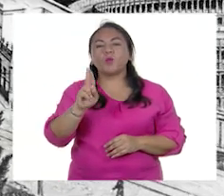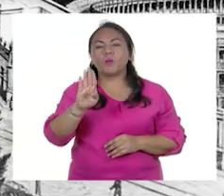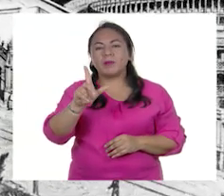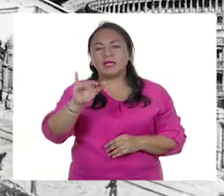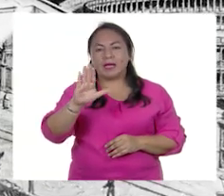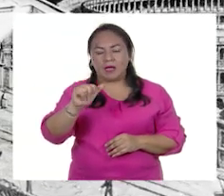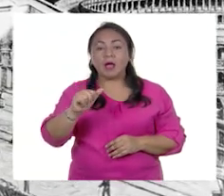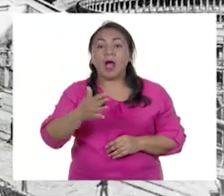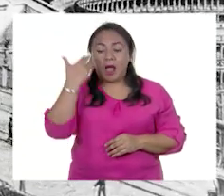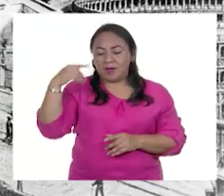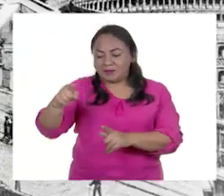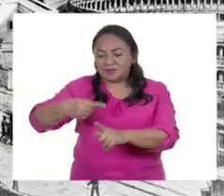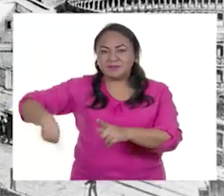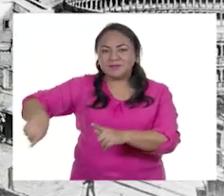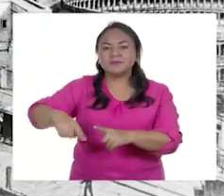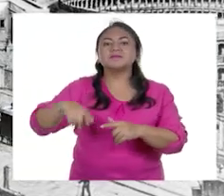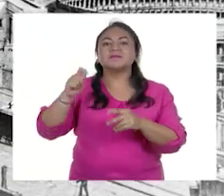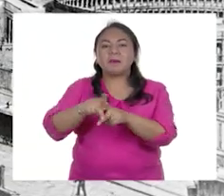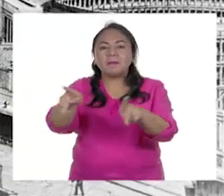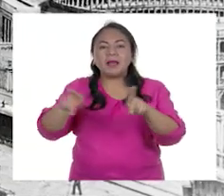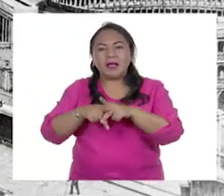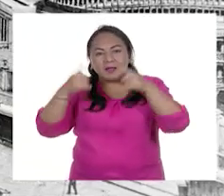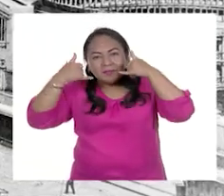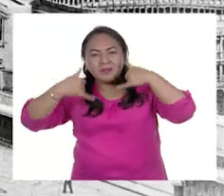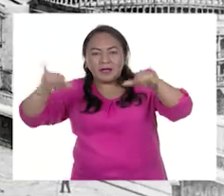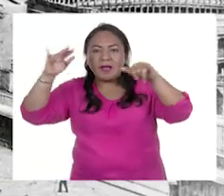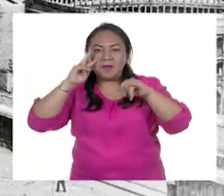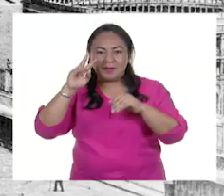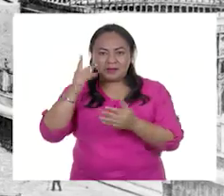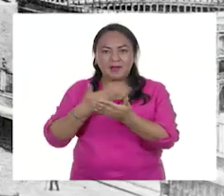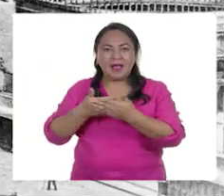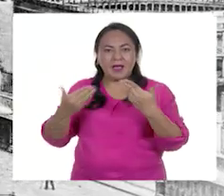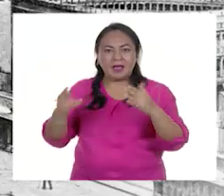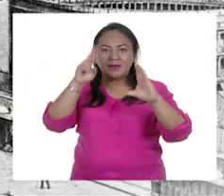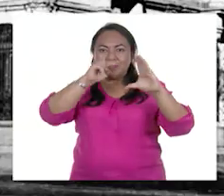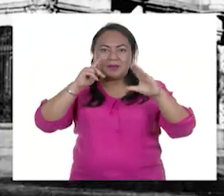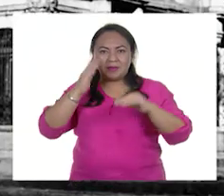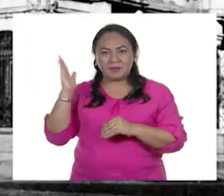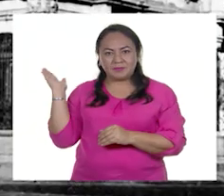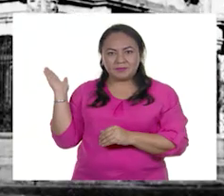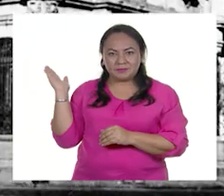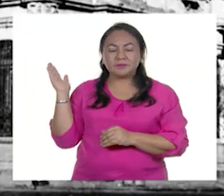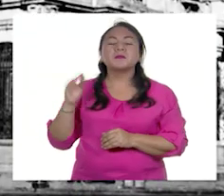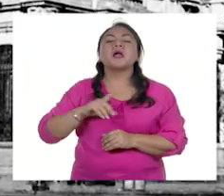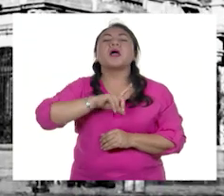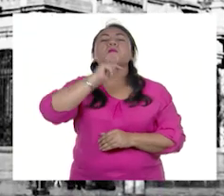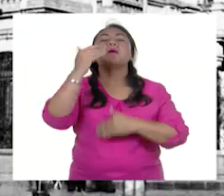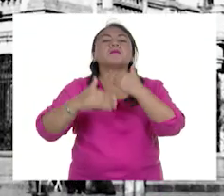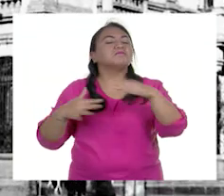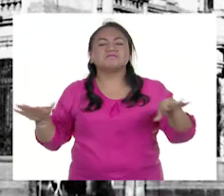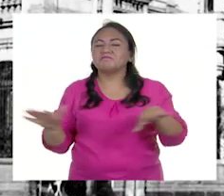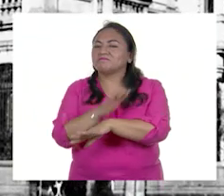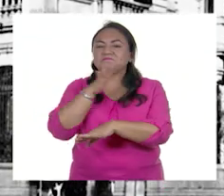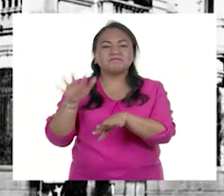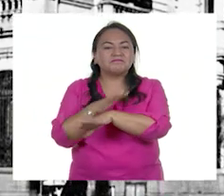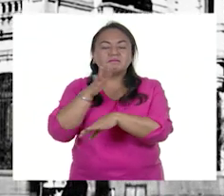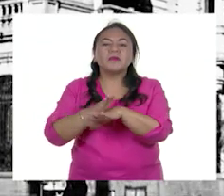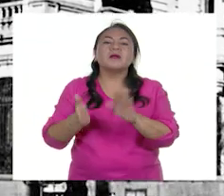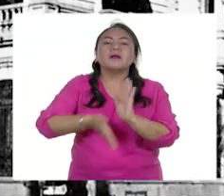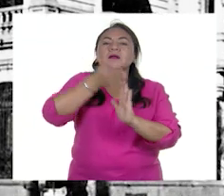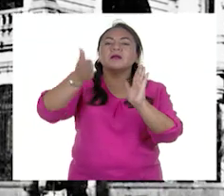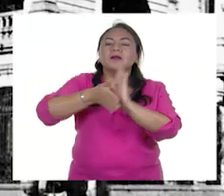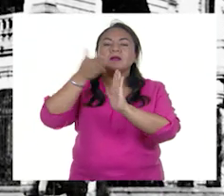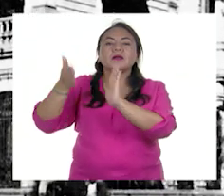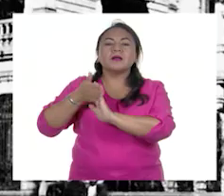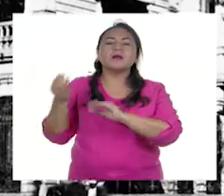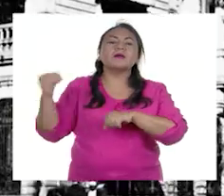la Plaza de Toros del Paseo Nuevo, que aparece en esta litografía de Casimiro Castro. Más tarde fue reemplazada por la residencia de Ignacio